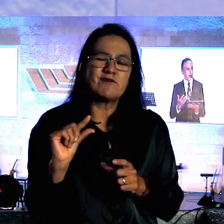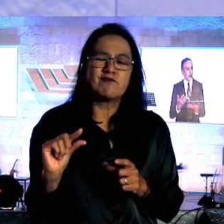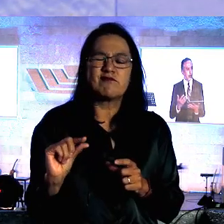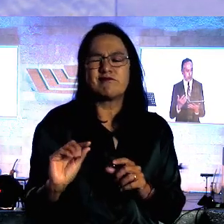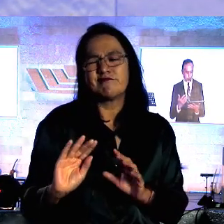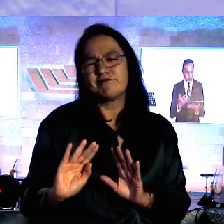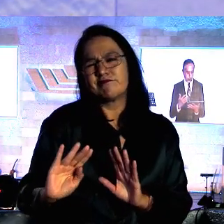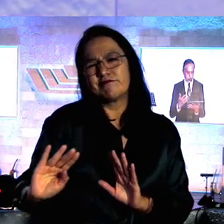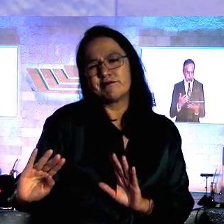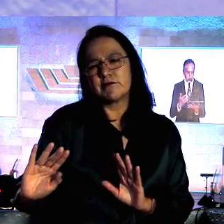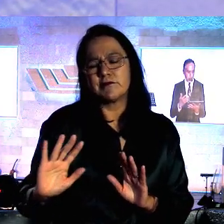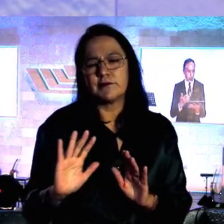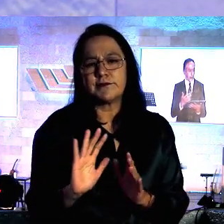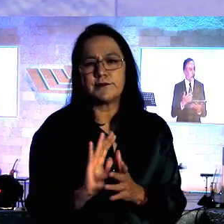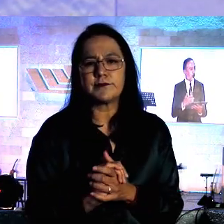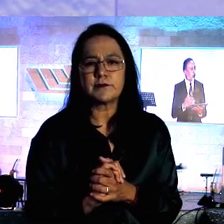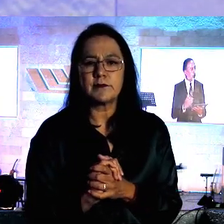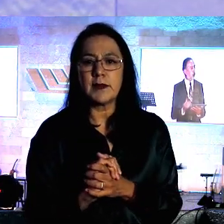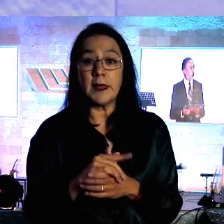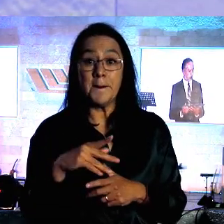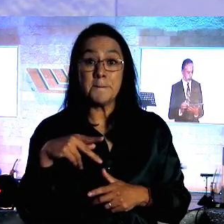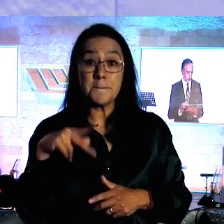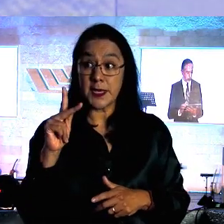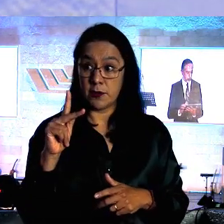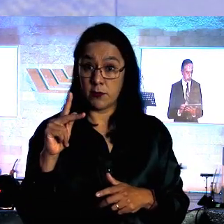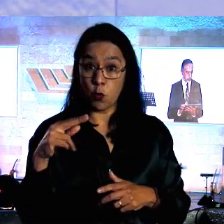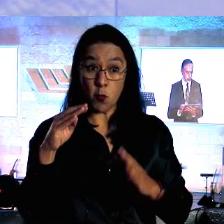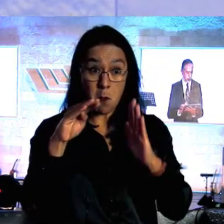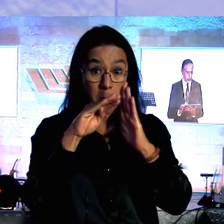de absolutos.